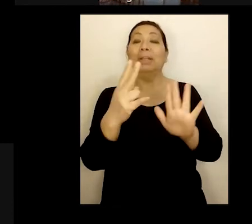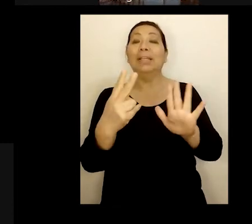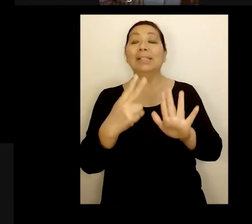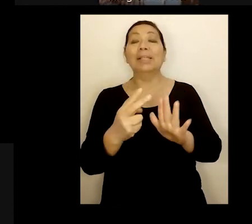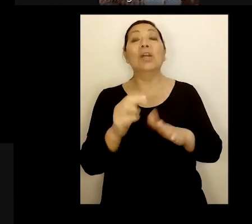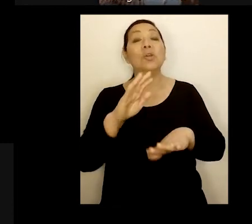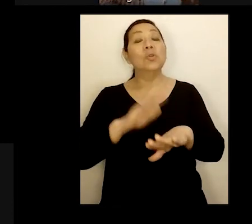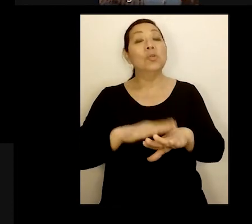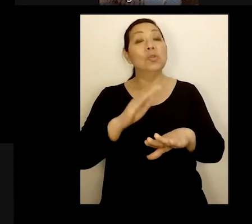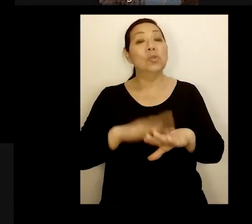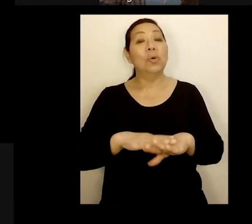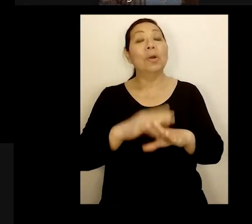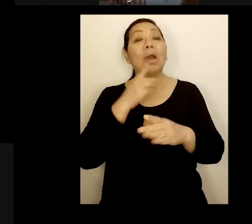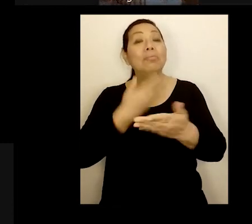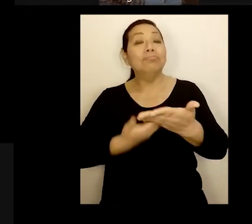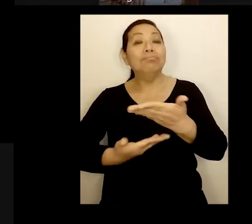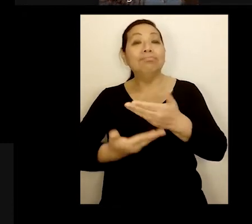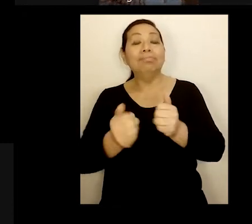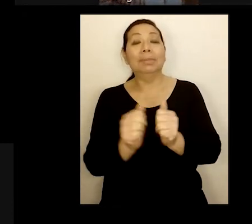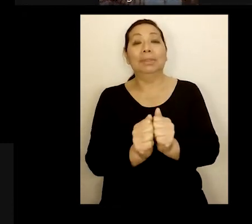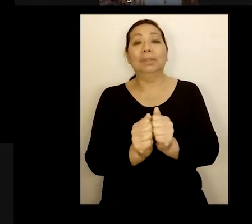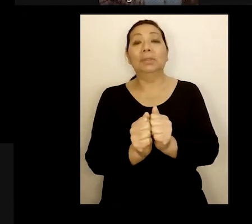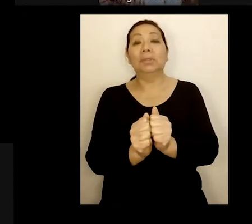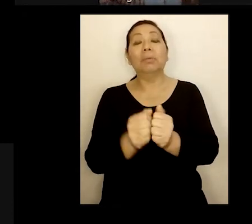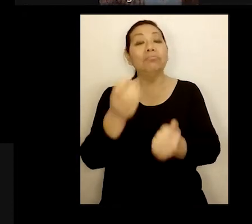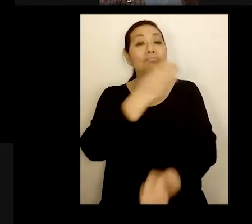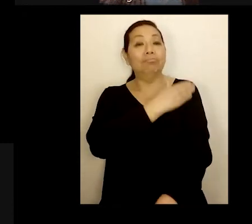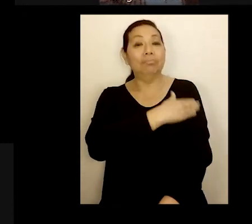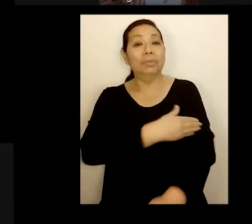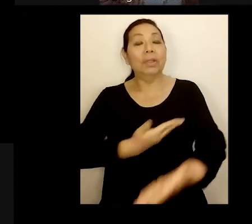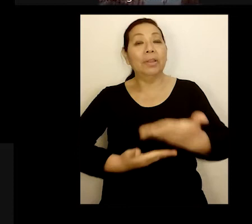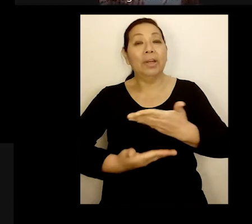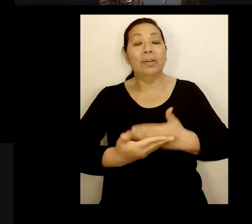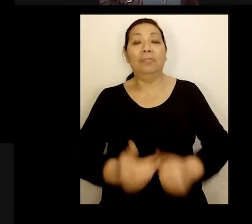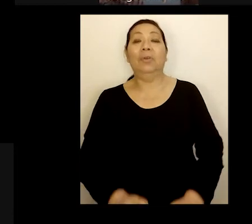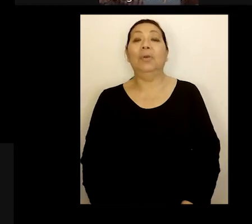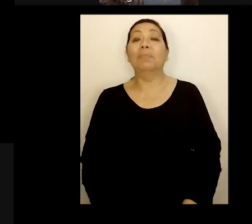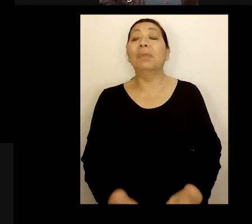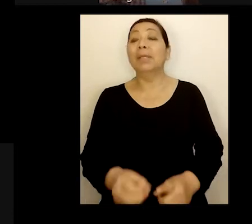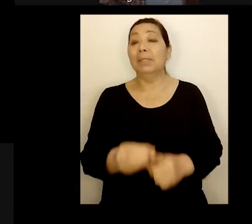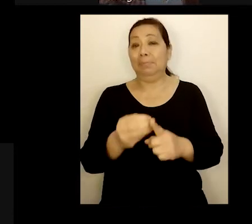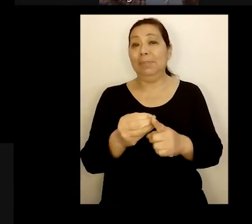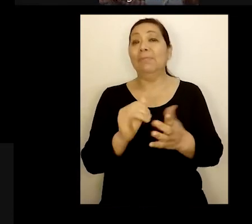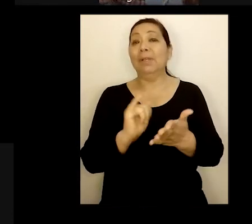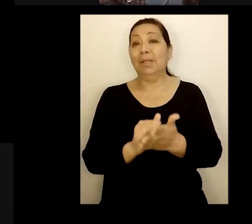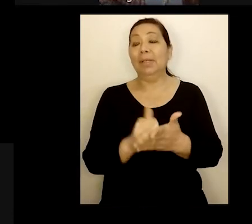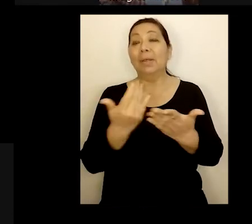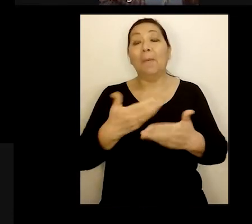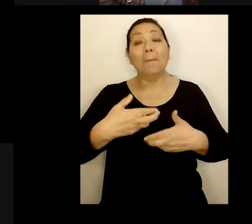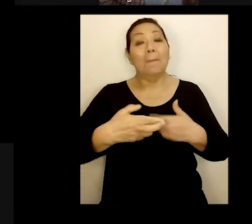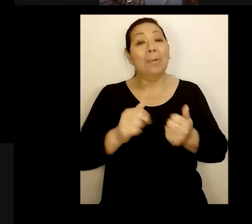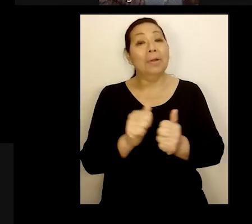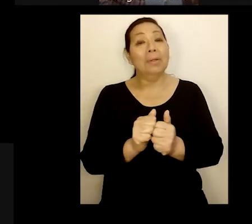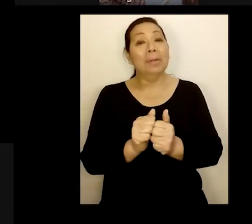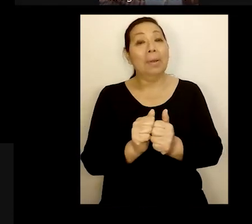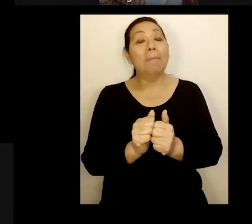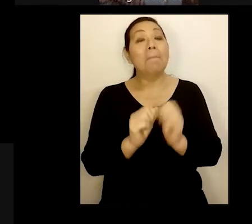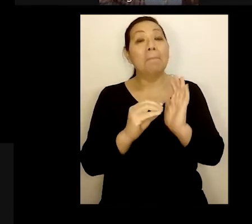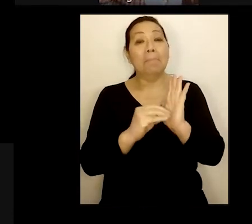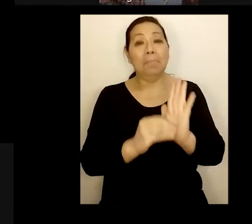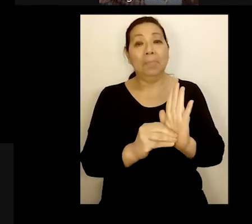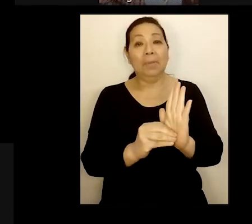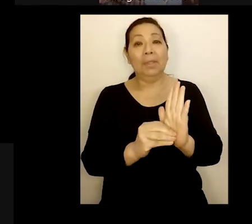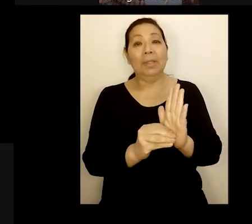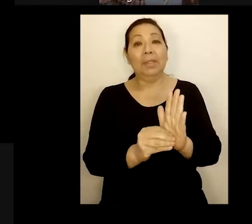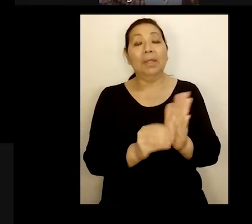16-2017 sobre delito de lavado de activos, colusión y tráfico de influencias, específicamente improcedencia de la acción planteada